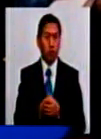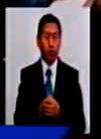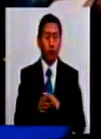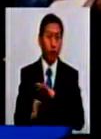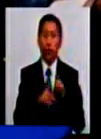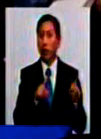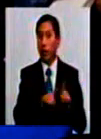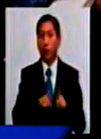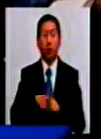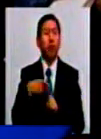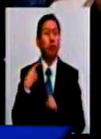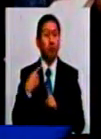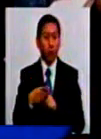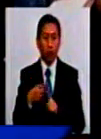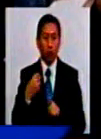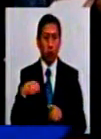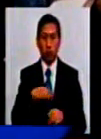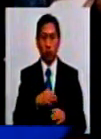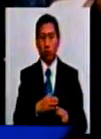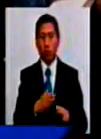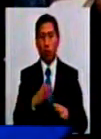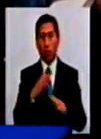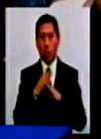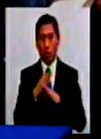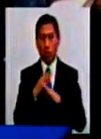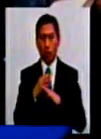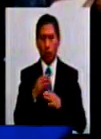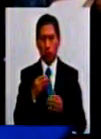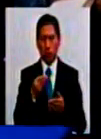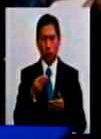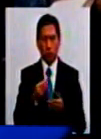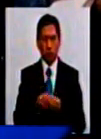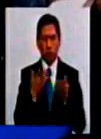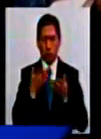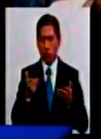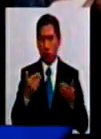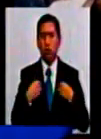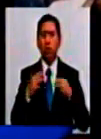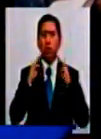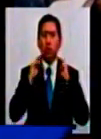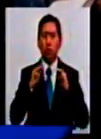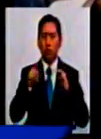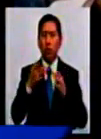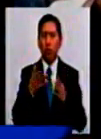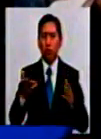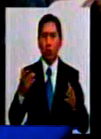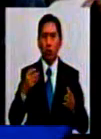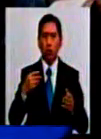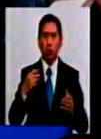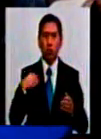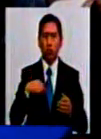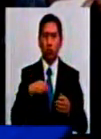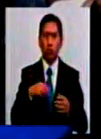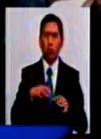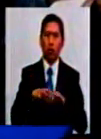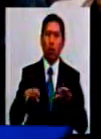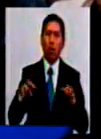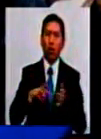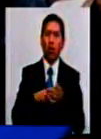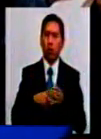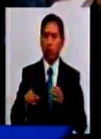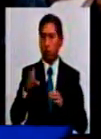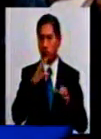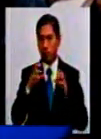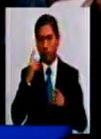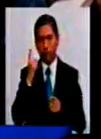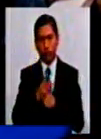además nos privan de los enormes recursos de los océanos y nos alejan de la comunicación